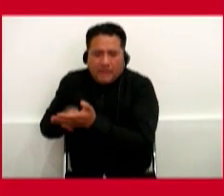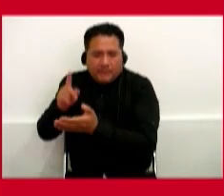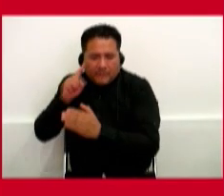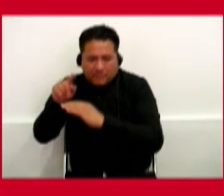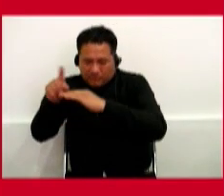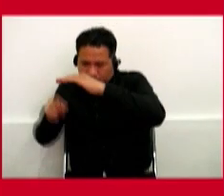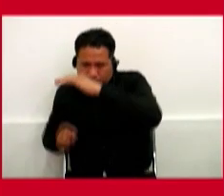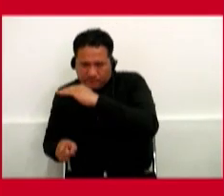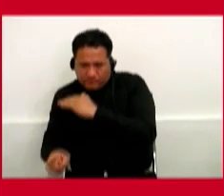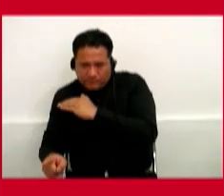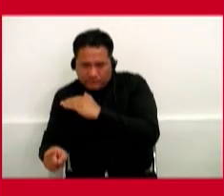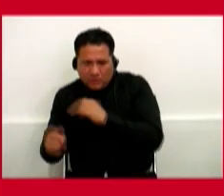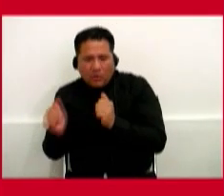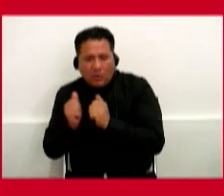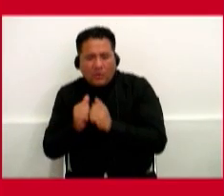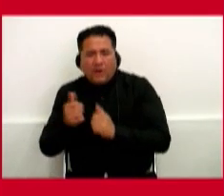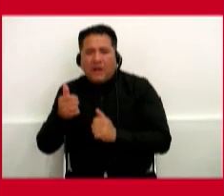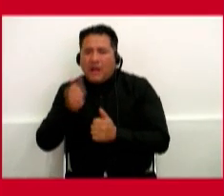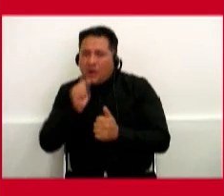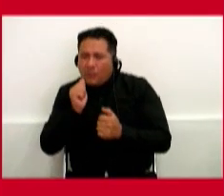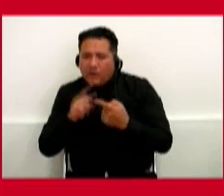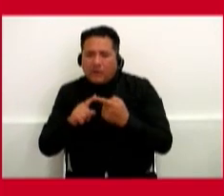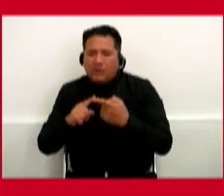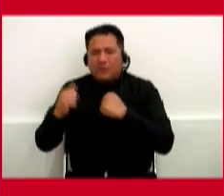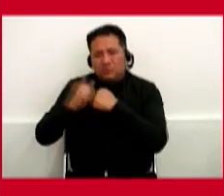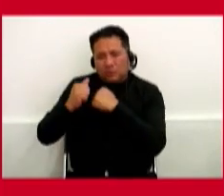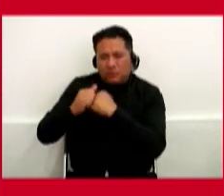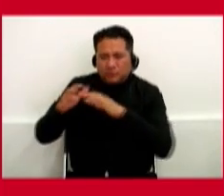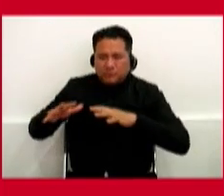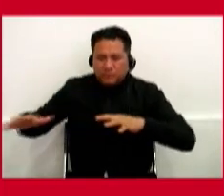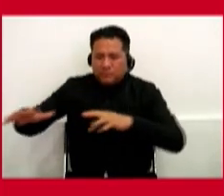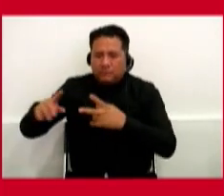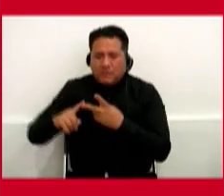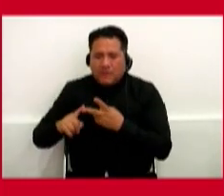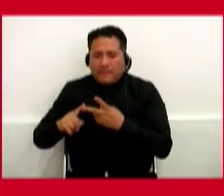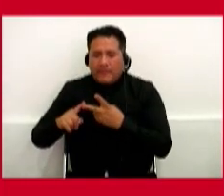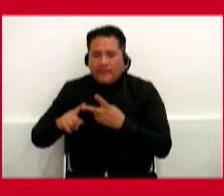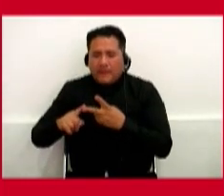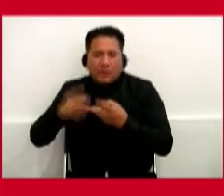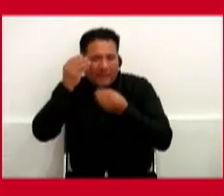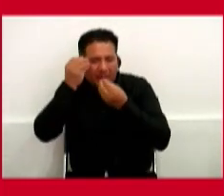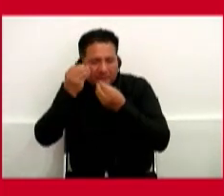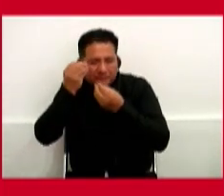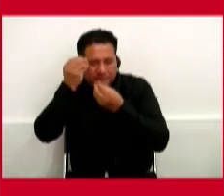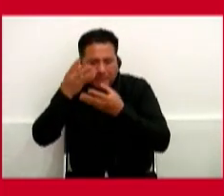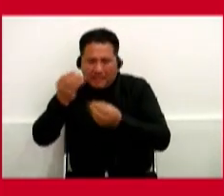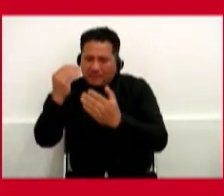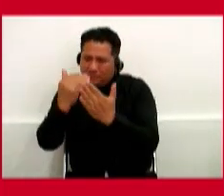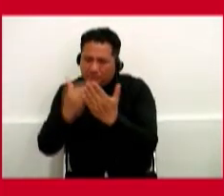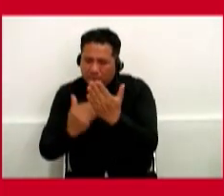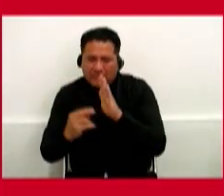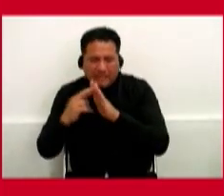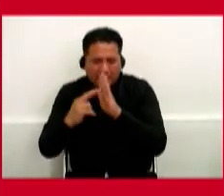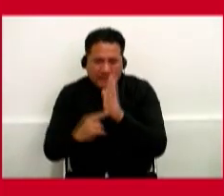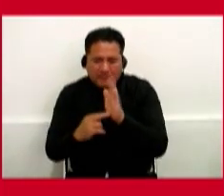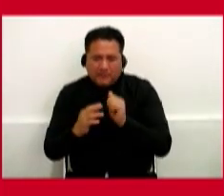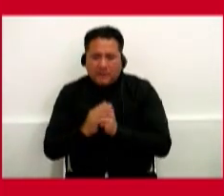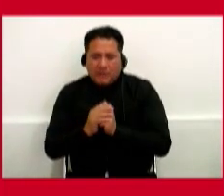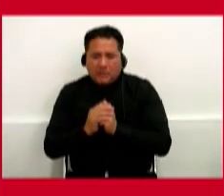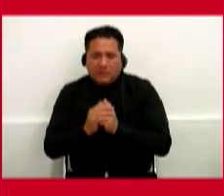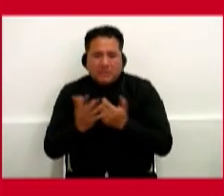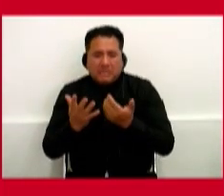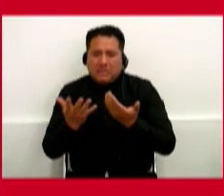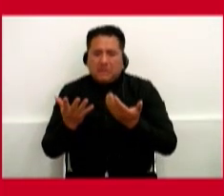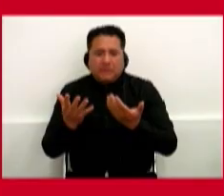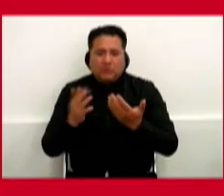tema del agua, el tema de los sólidos, si la información de los parámetros ha sido basada en logueos, en mapeos